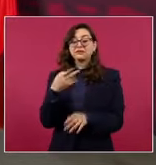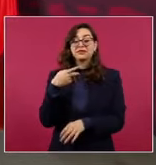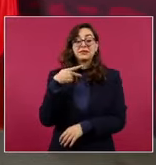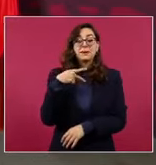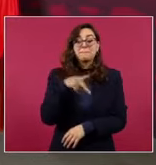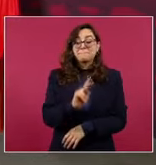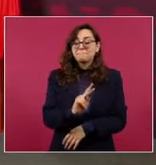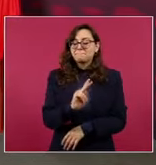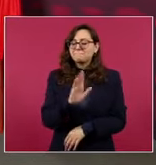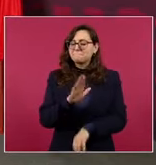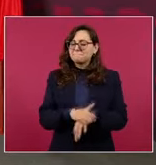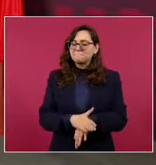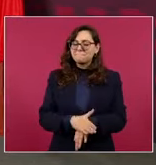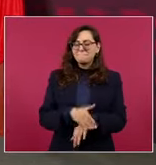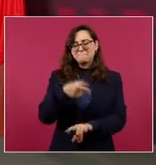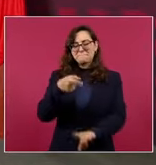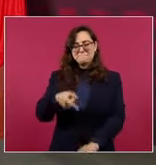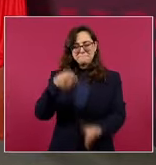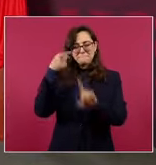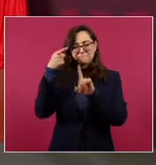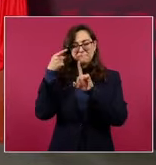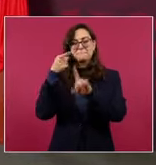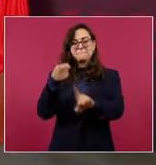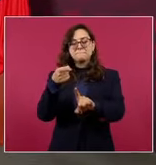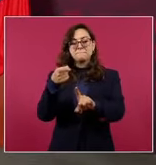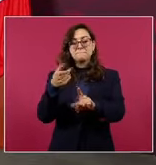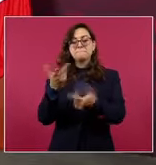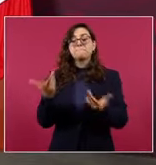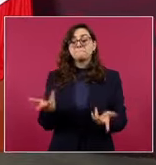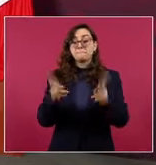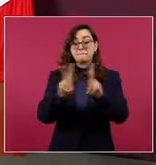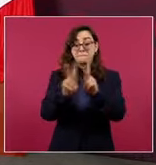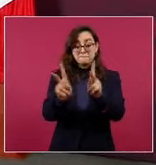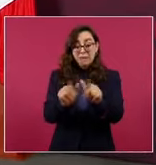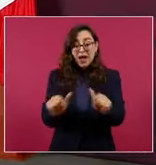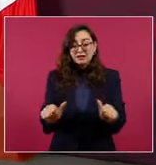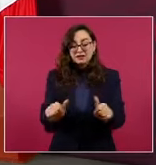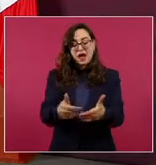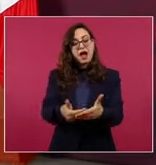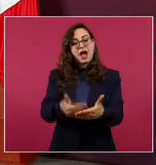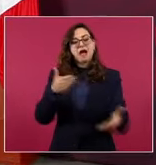es no olvidar que la paz es fruto de la justicia.